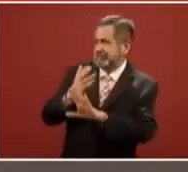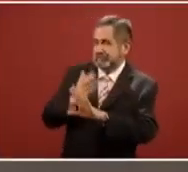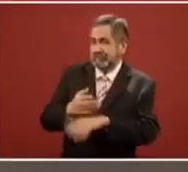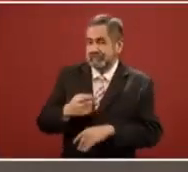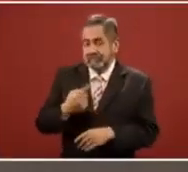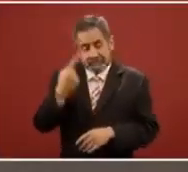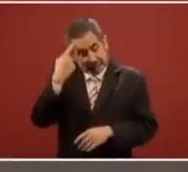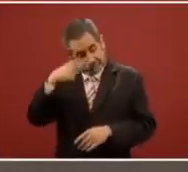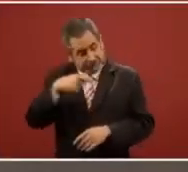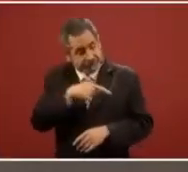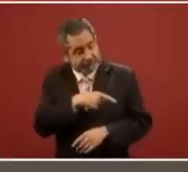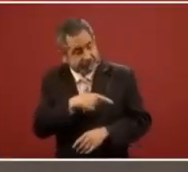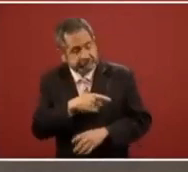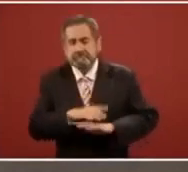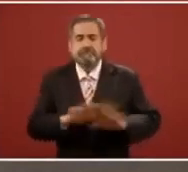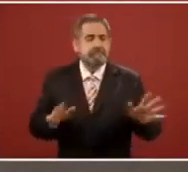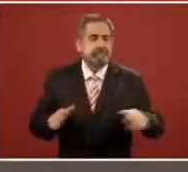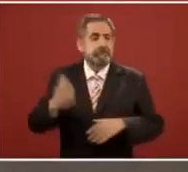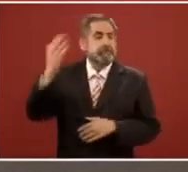pero durante todo el periodo neoliberal,